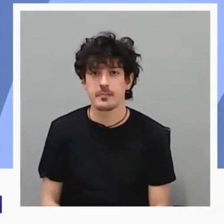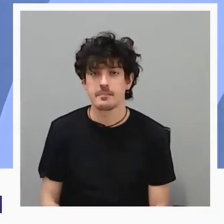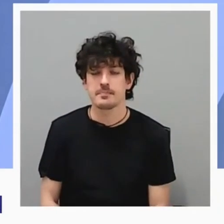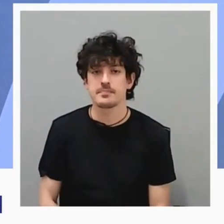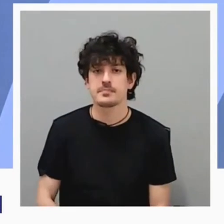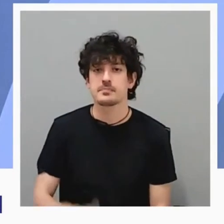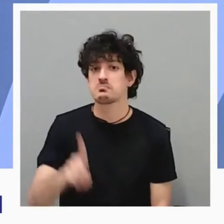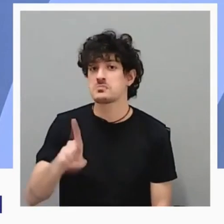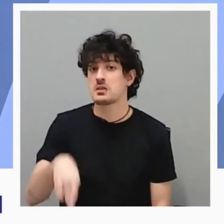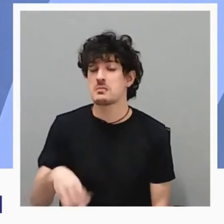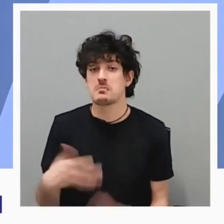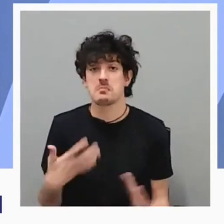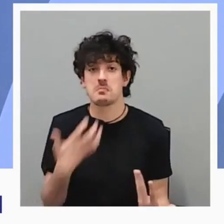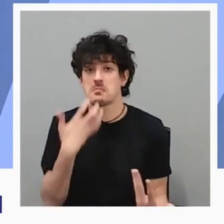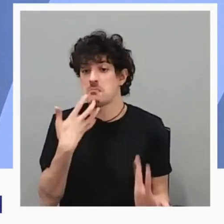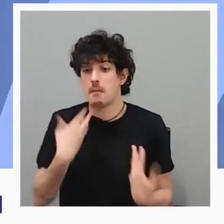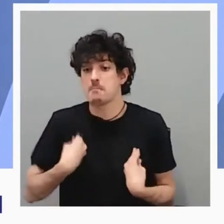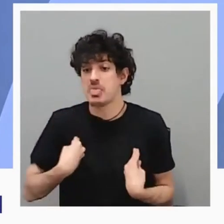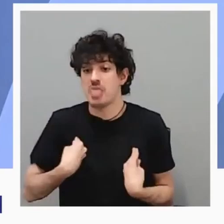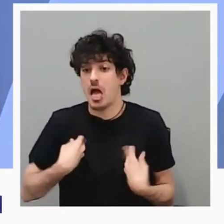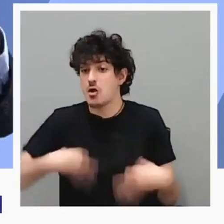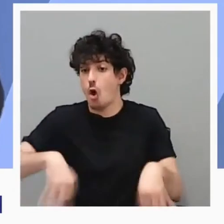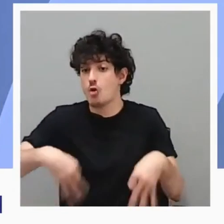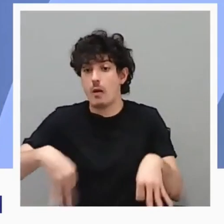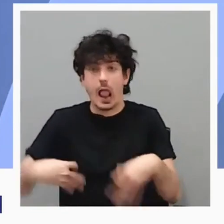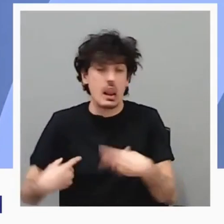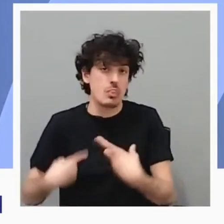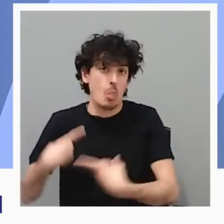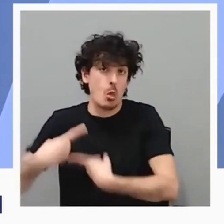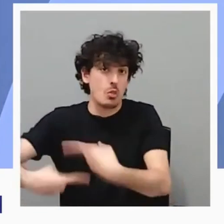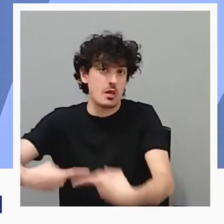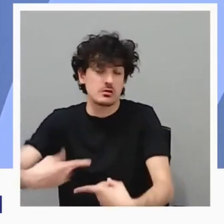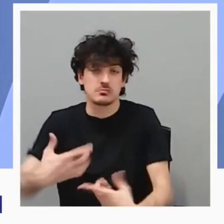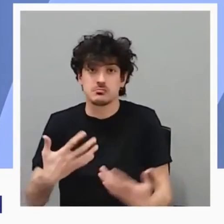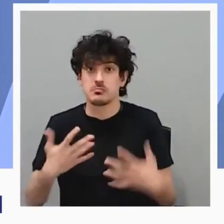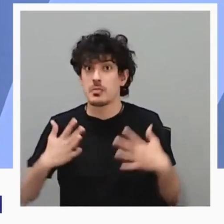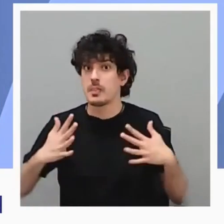vida corriente, ¿no? O sea, de pronto ha ocurrido algo